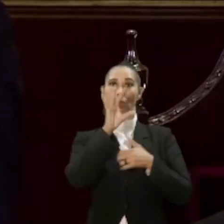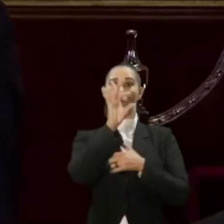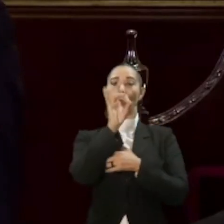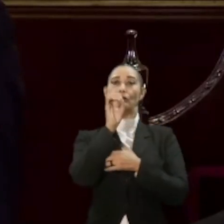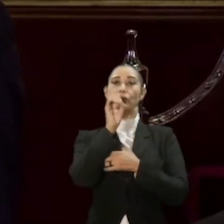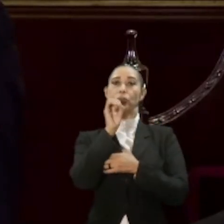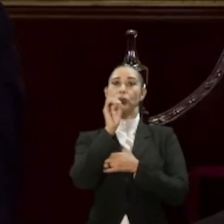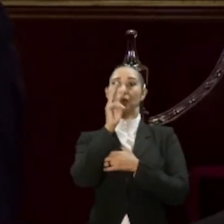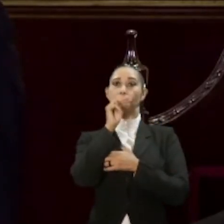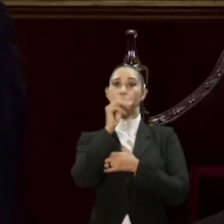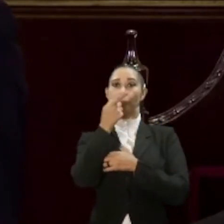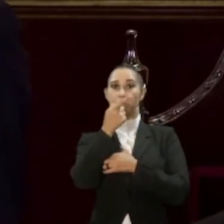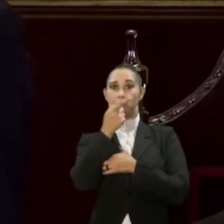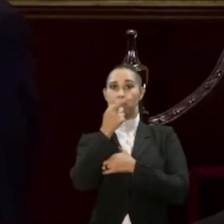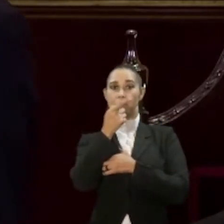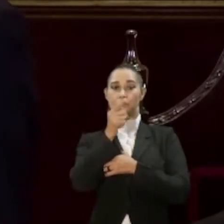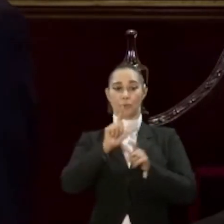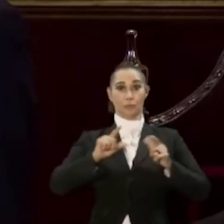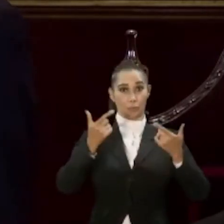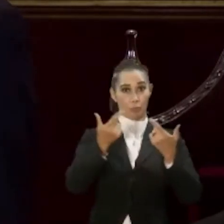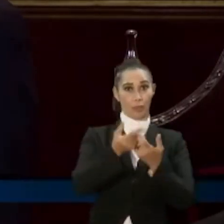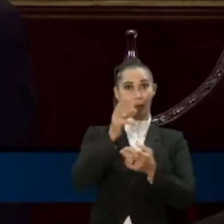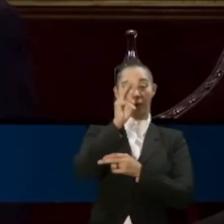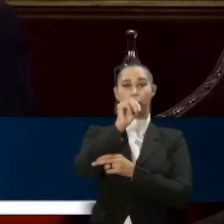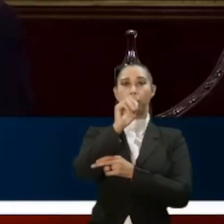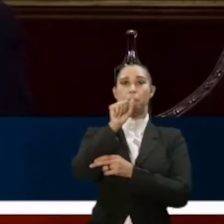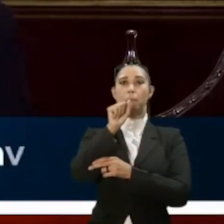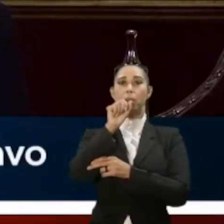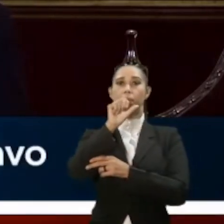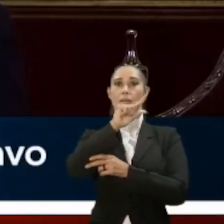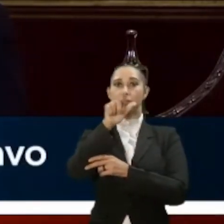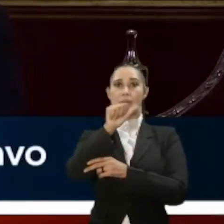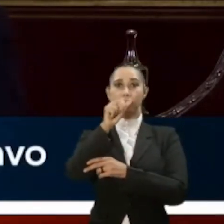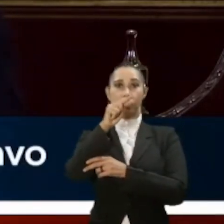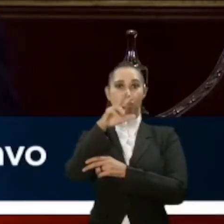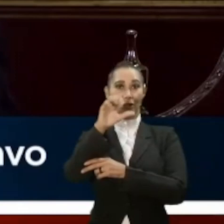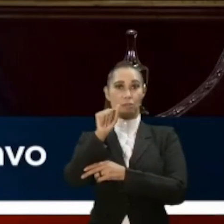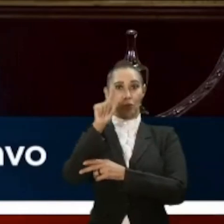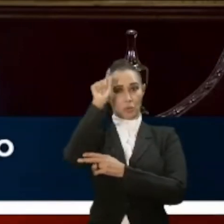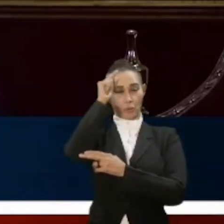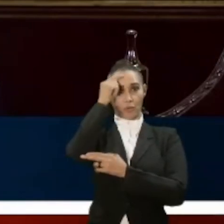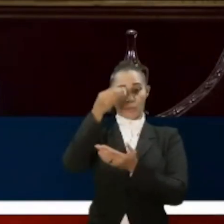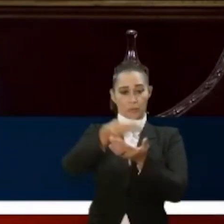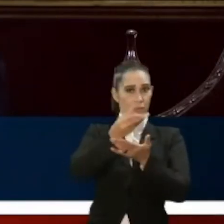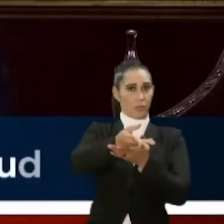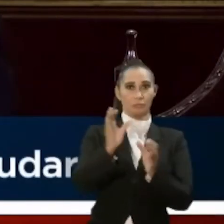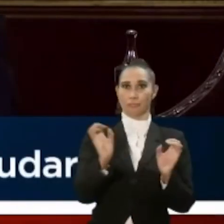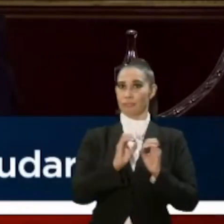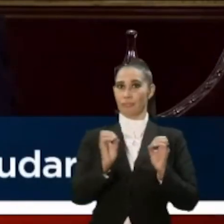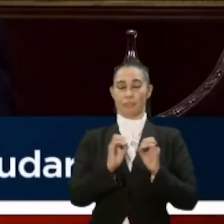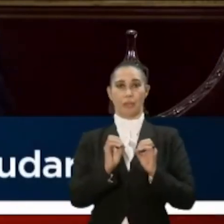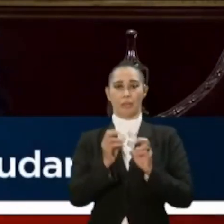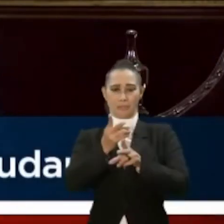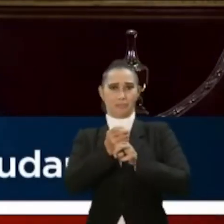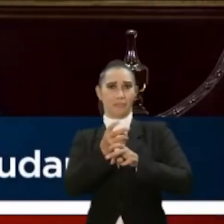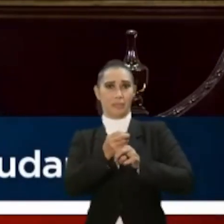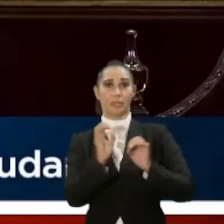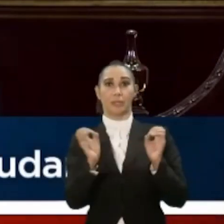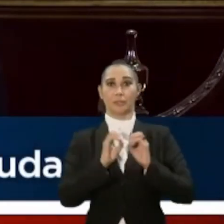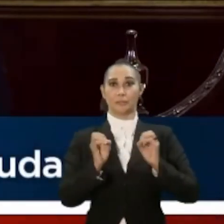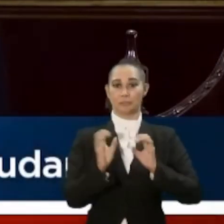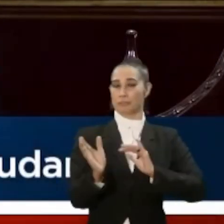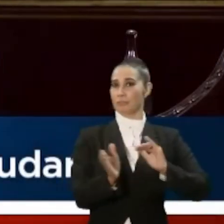800 megawatts de Manzanillo, el Estado no invertirá un solo centavo de su presupuesto, ni se endeudará, ni incurrirá